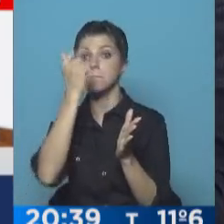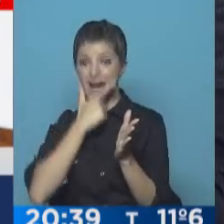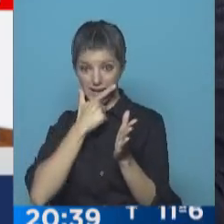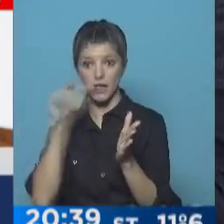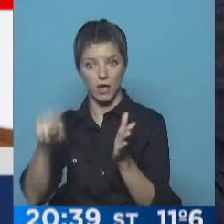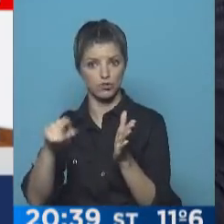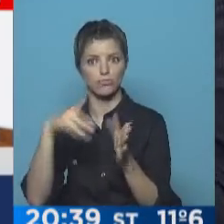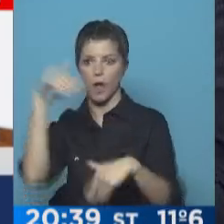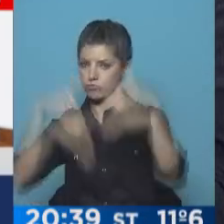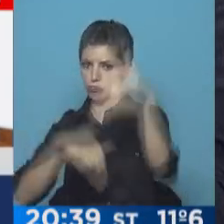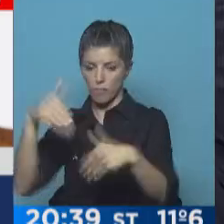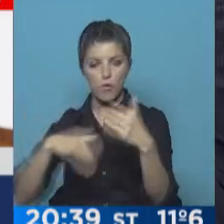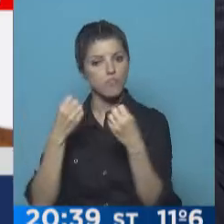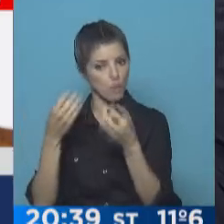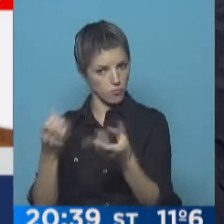una gran elección